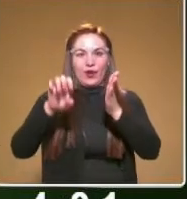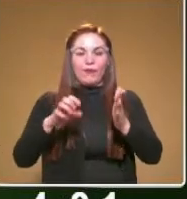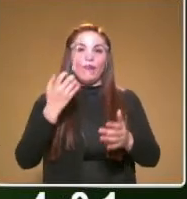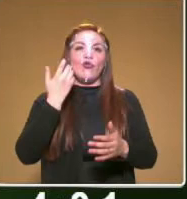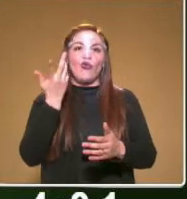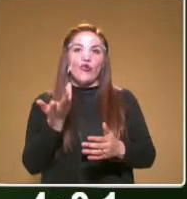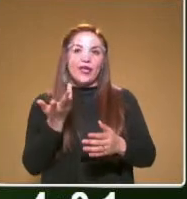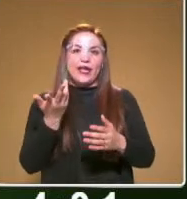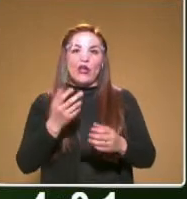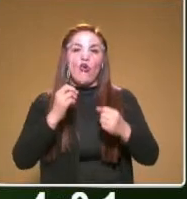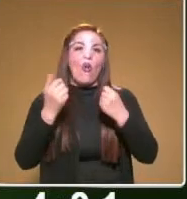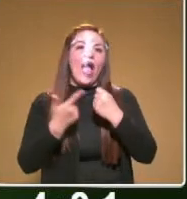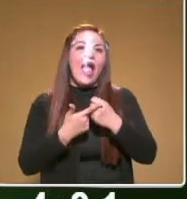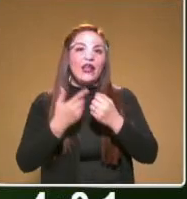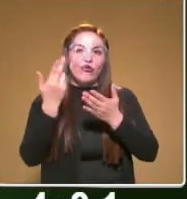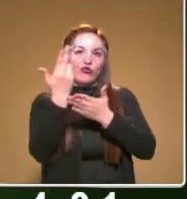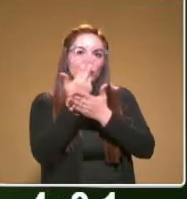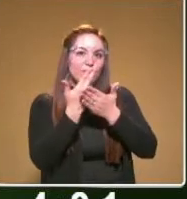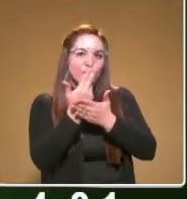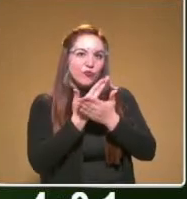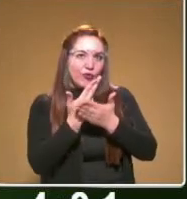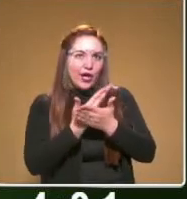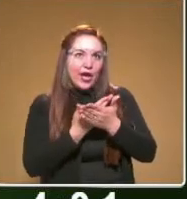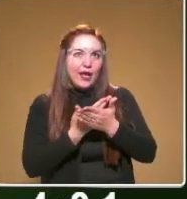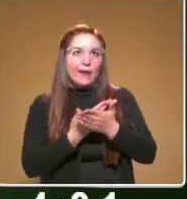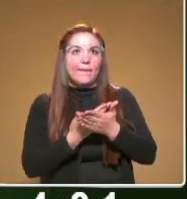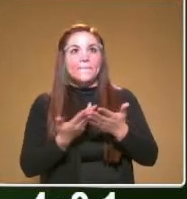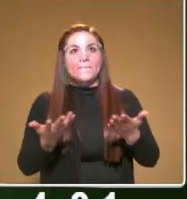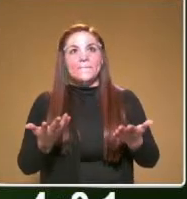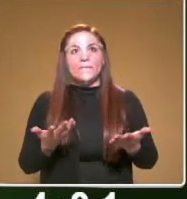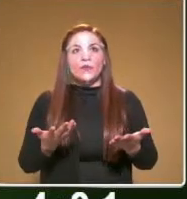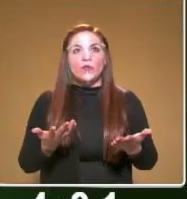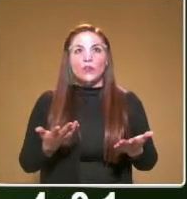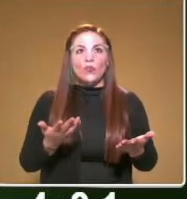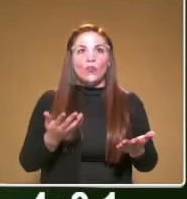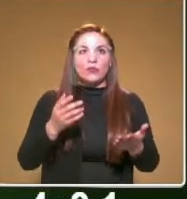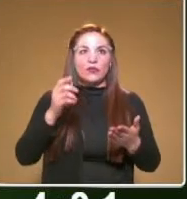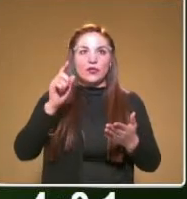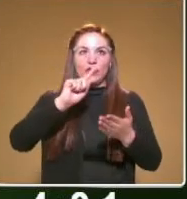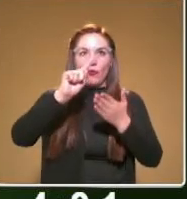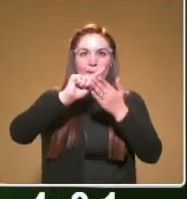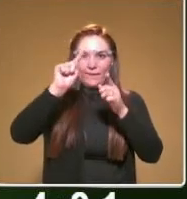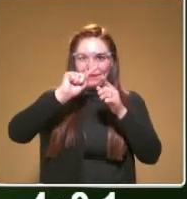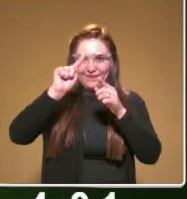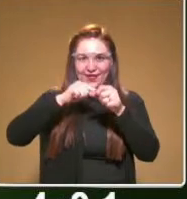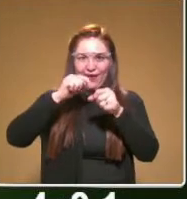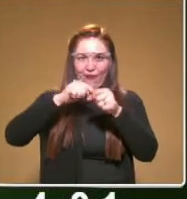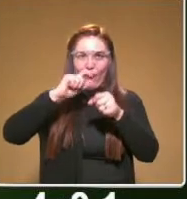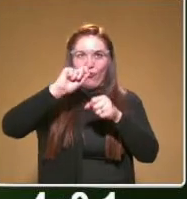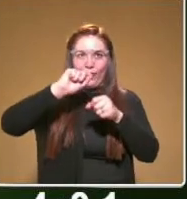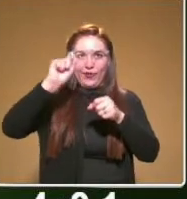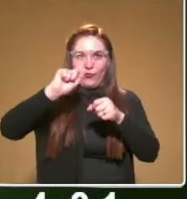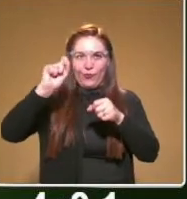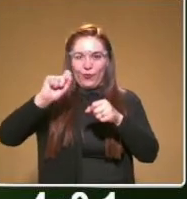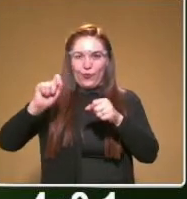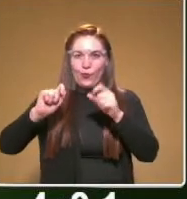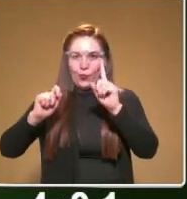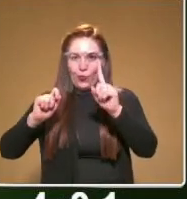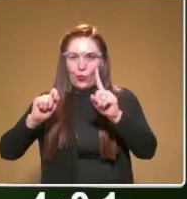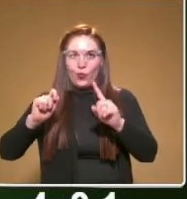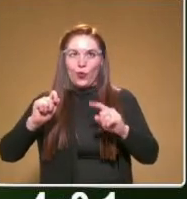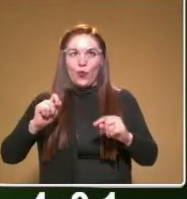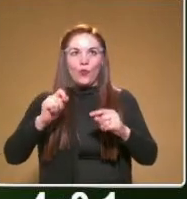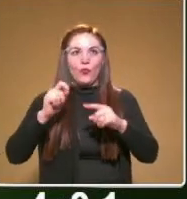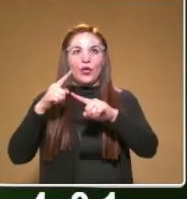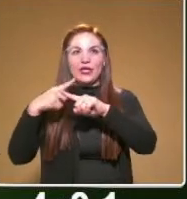un colorcito, si yo dibujo aquí un cuadrito, aquí no solamente voy a pintar un